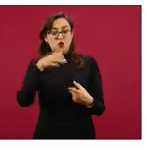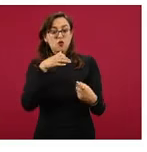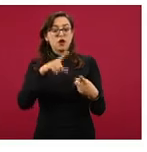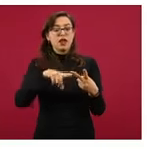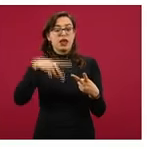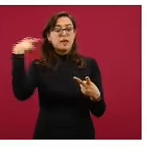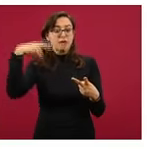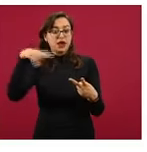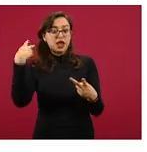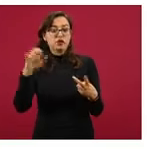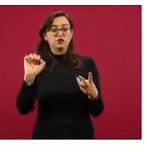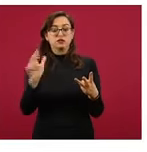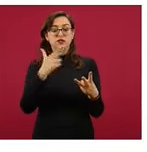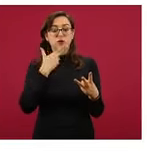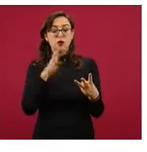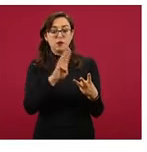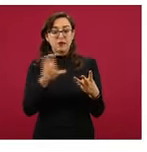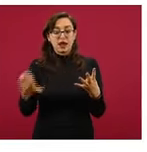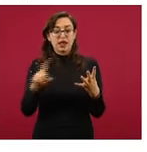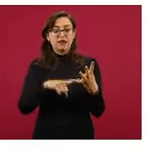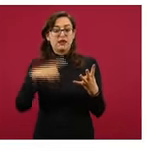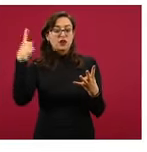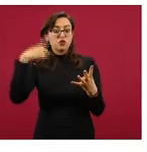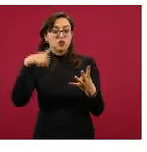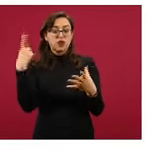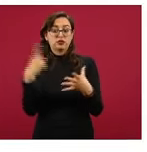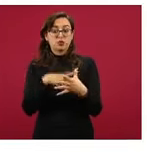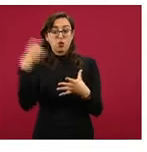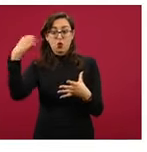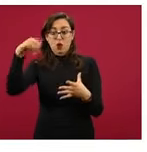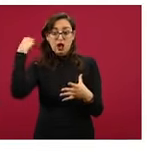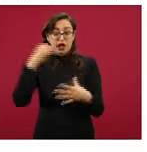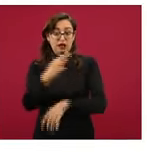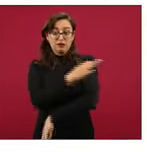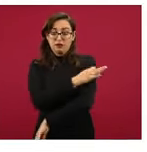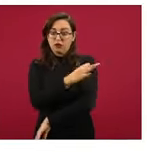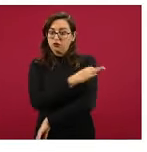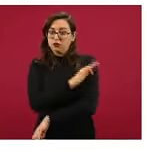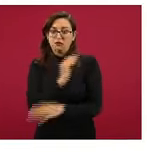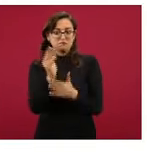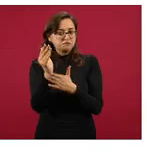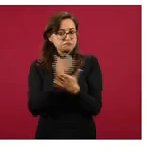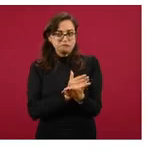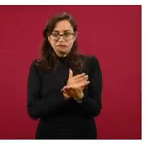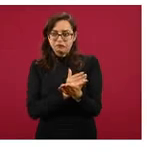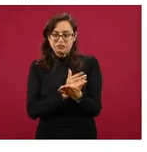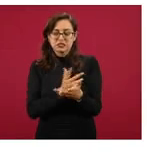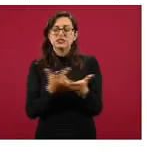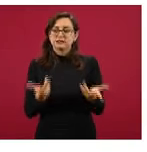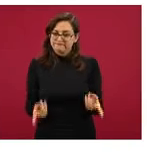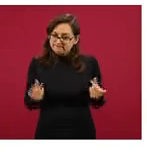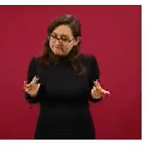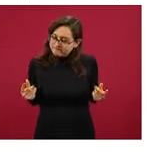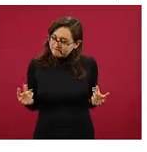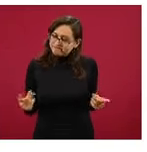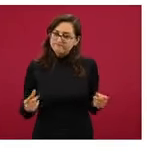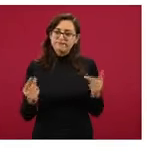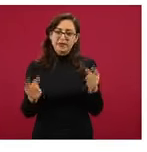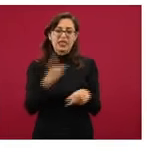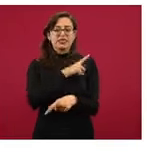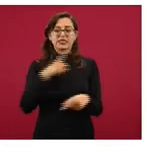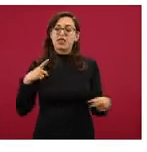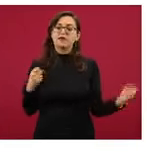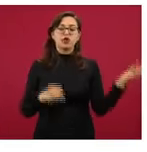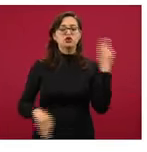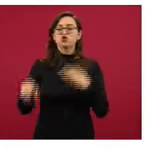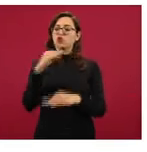Baja California, Durango y Oaxaca para incrementar la cobertura y lograr la meta de aplicar todas